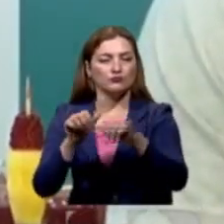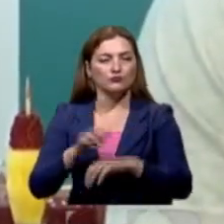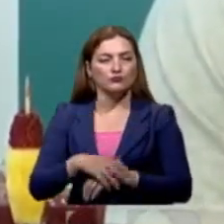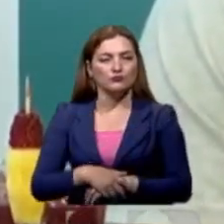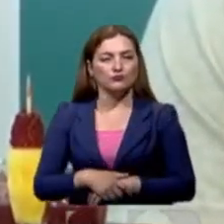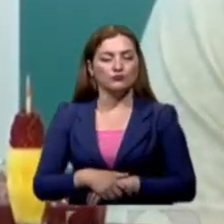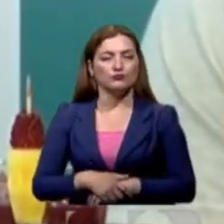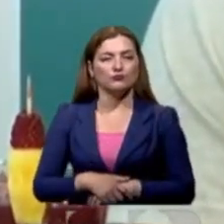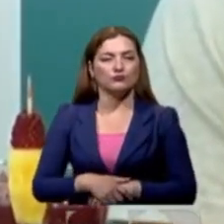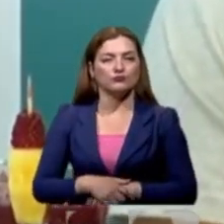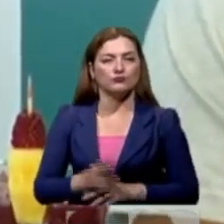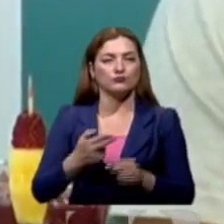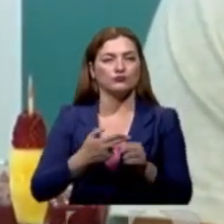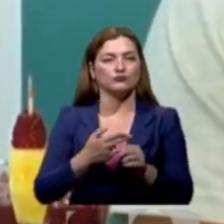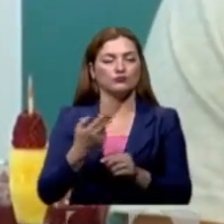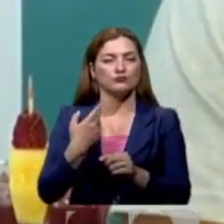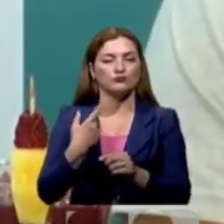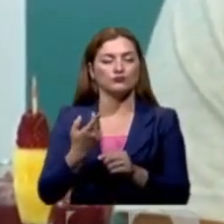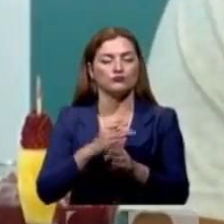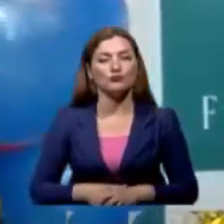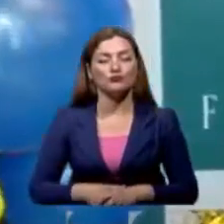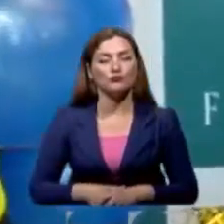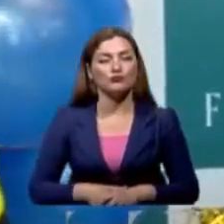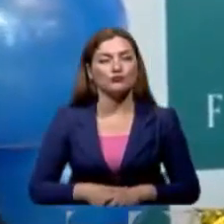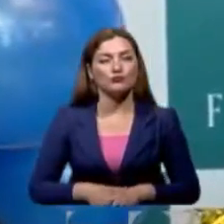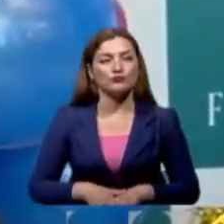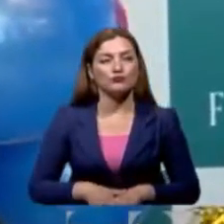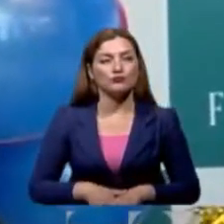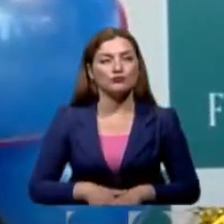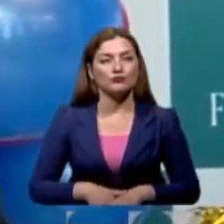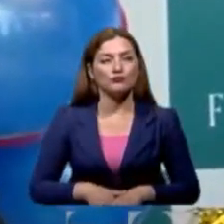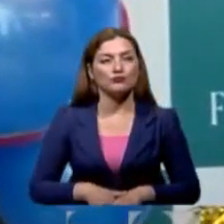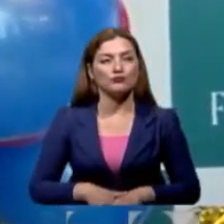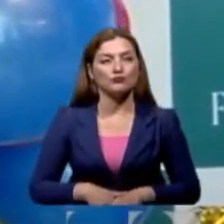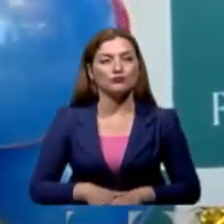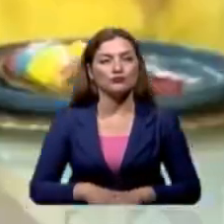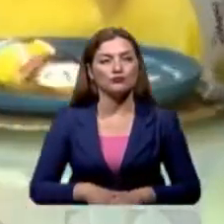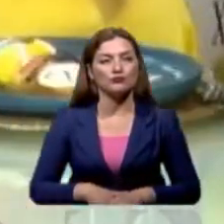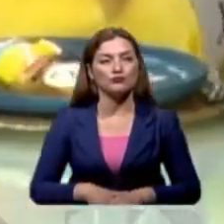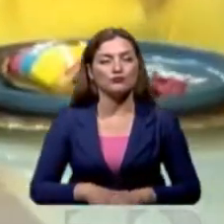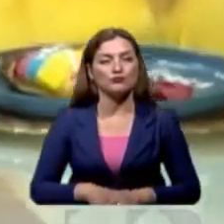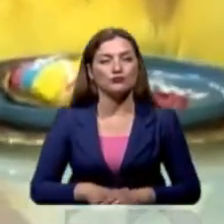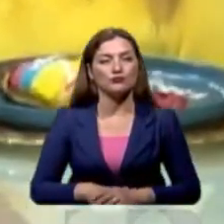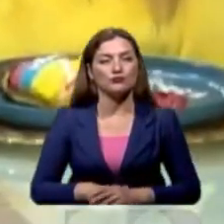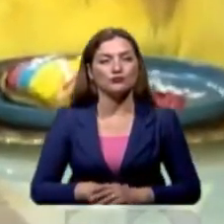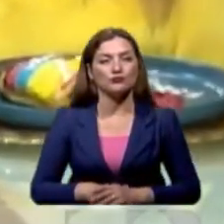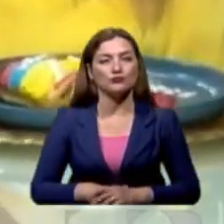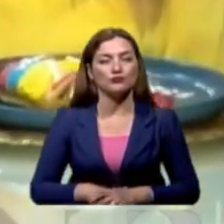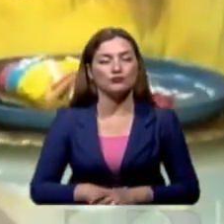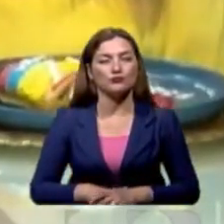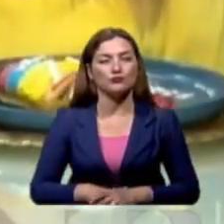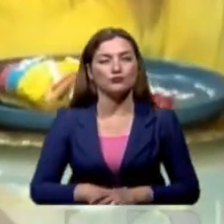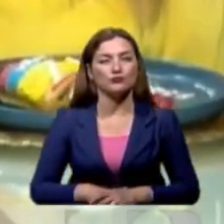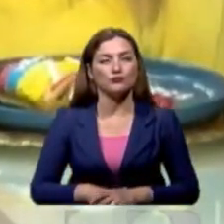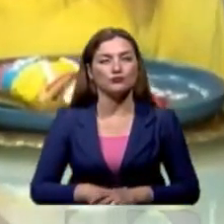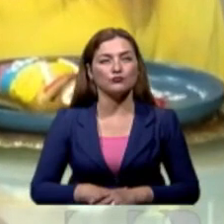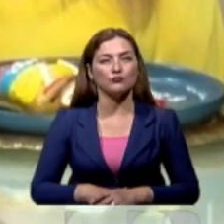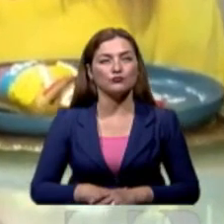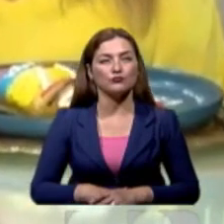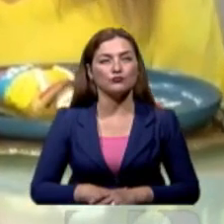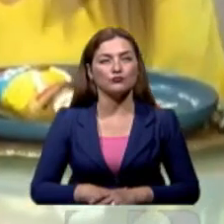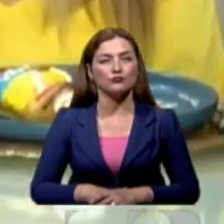mal colocados, construcciones irregulares y el desbordamiento de canales de agua de la zona. Los canales están con una